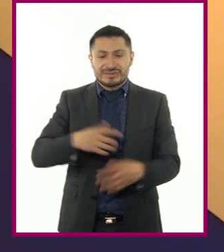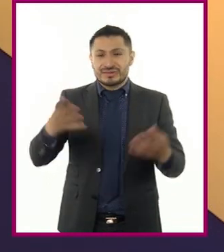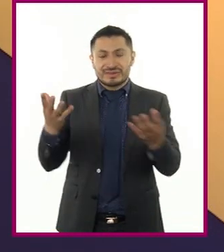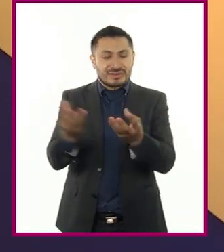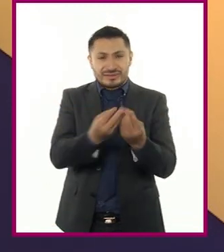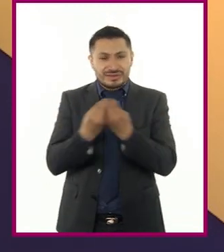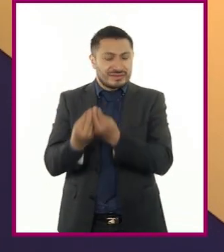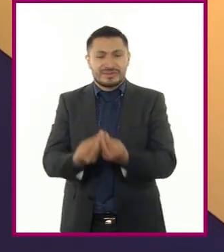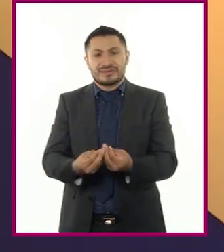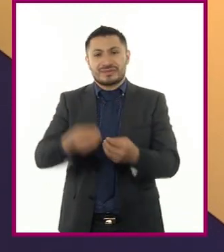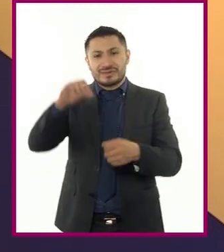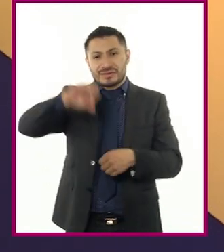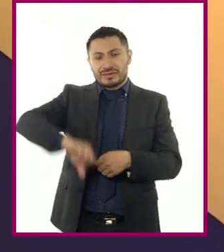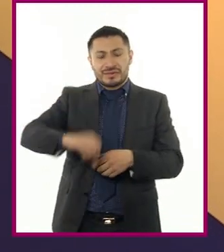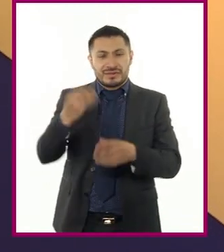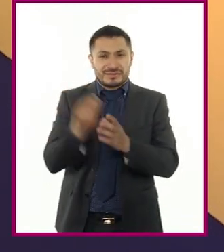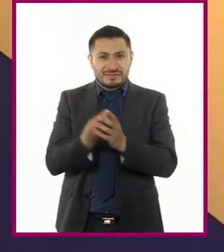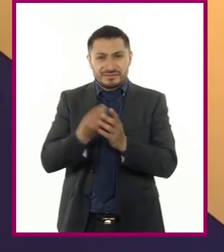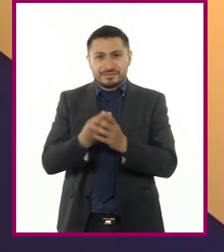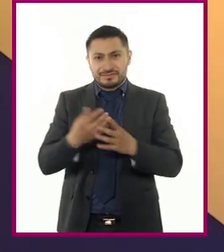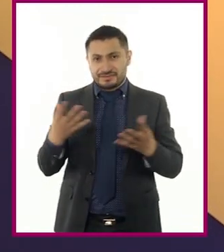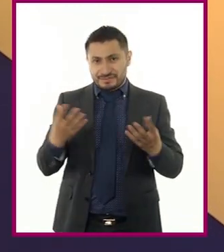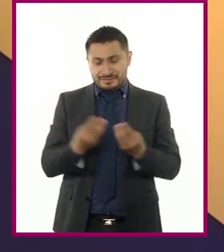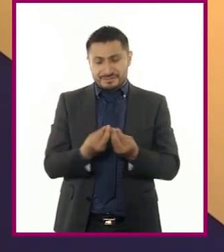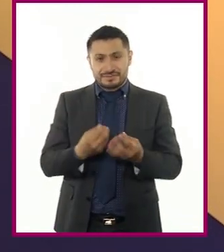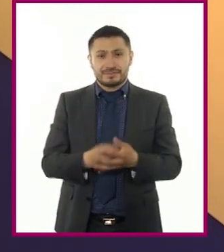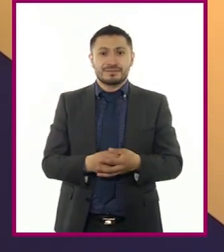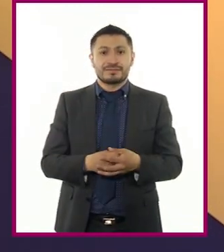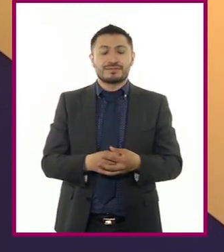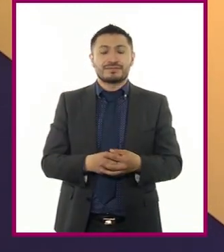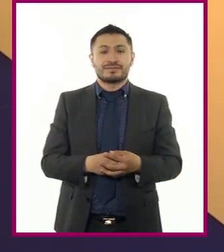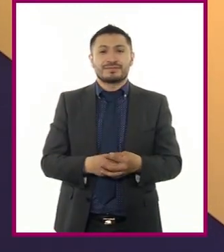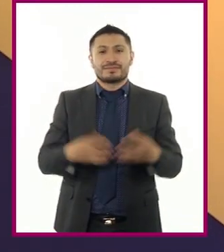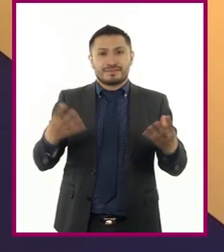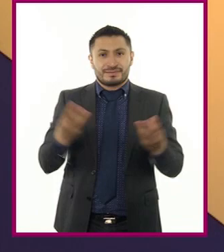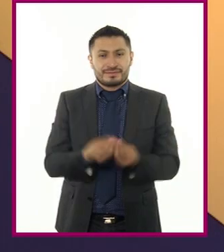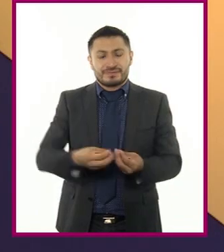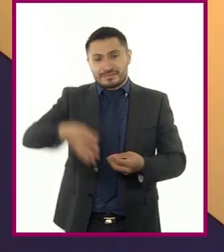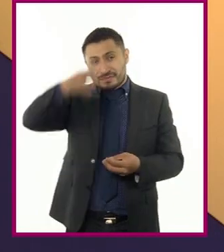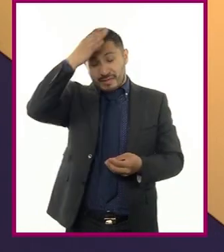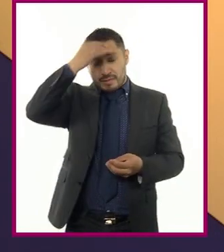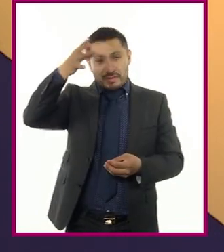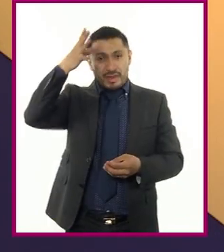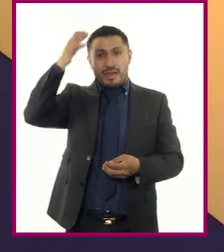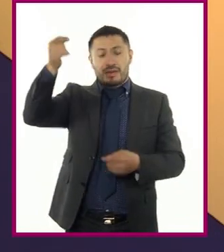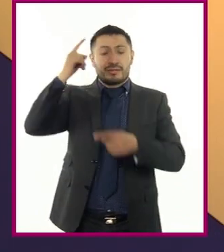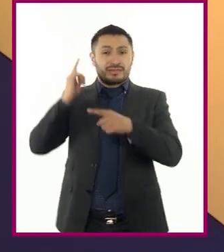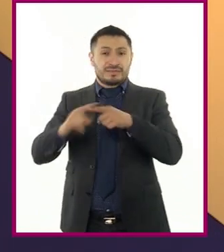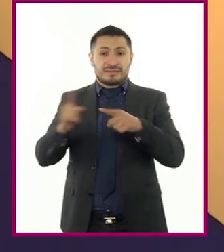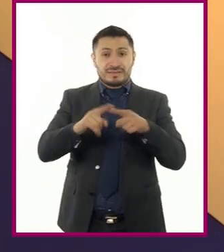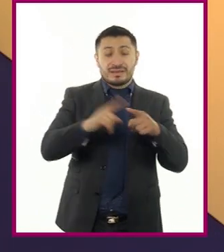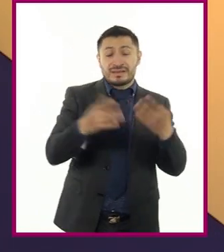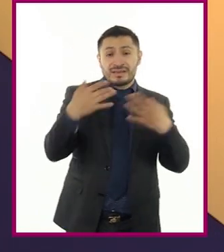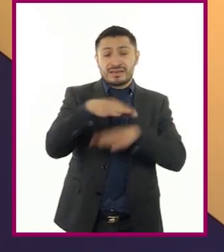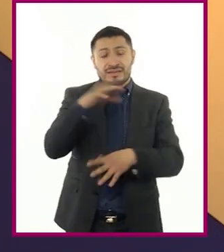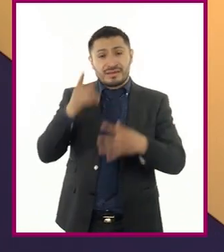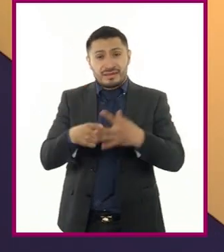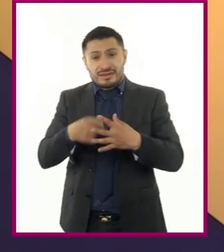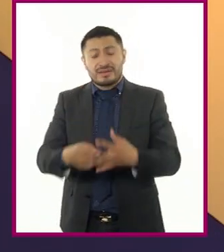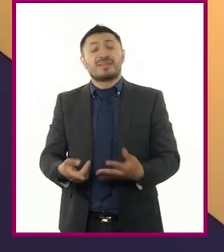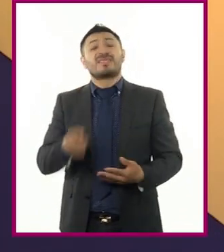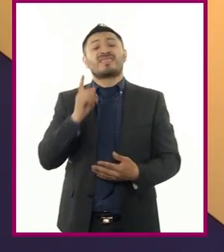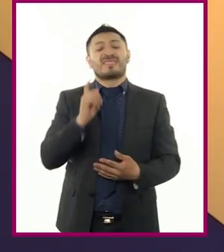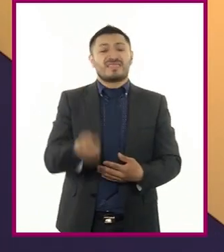acompañen en el transcurso de esta sesión, para que juntos podamos aprender algunos conceptos matemáticos relacionados con